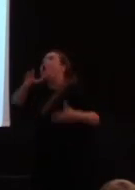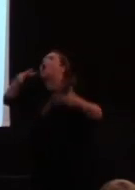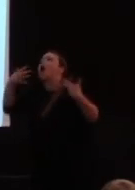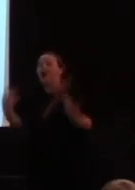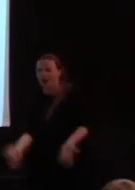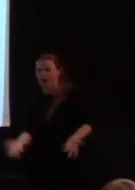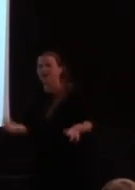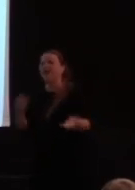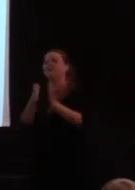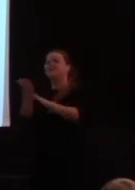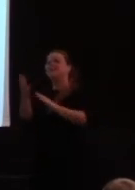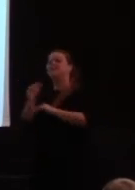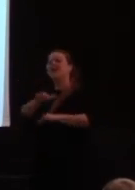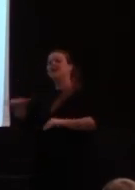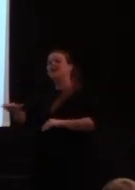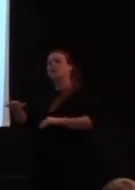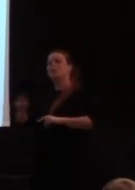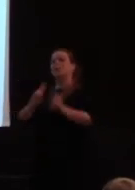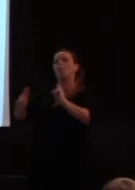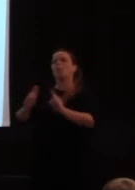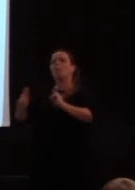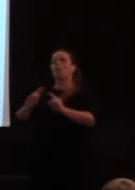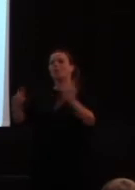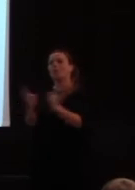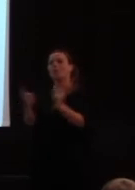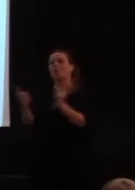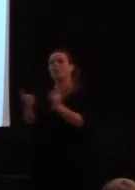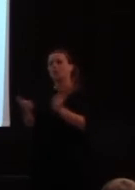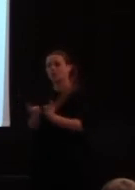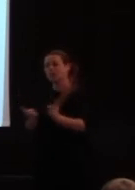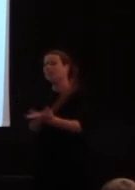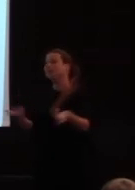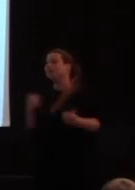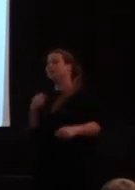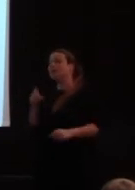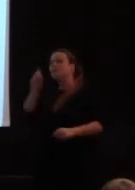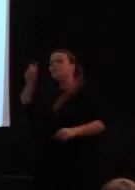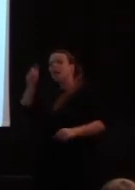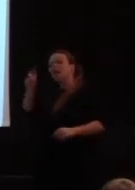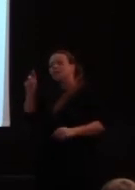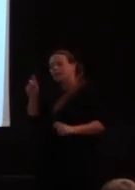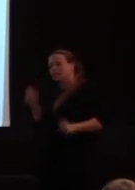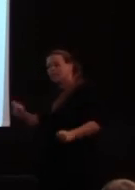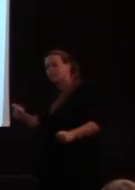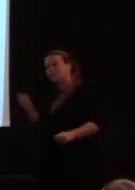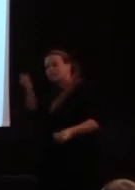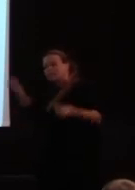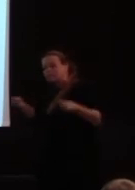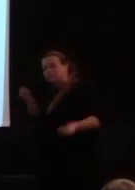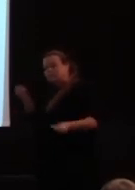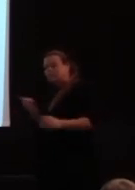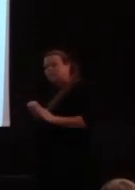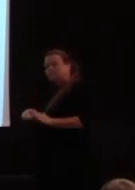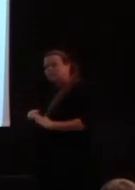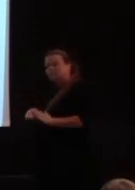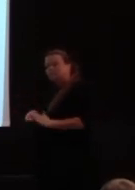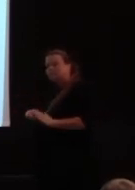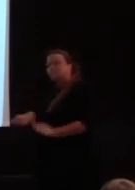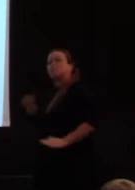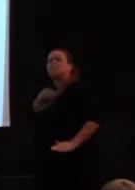cosas físicas. Pero la maestra le hace pensar, ¿qué pregunta me quieres